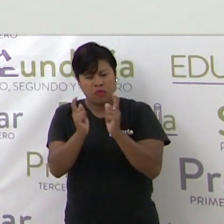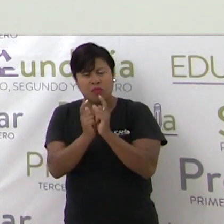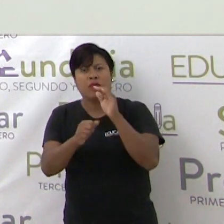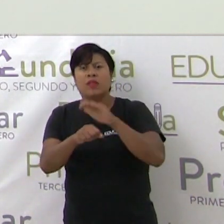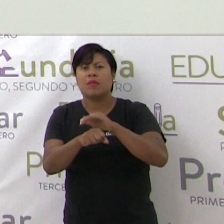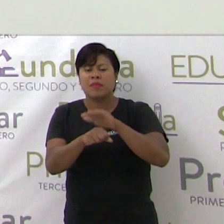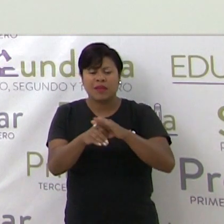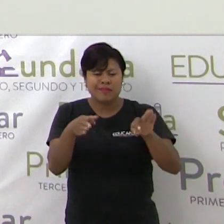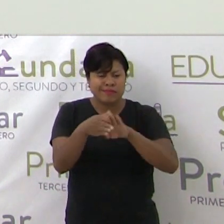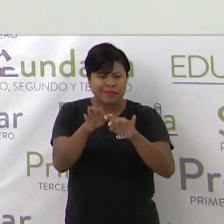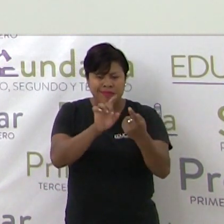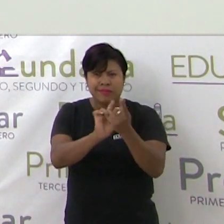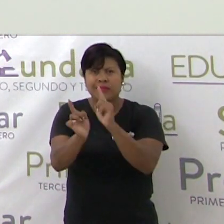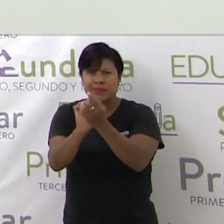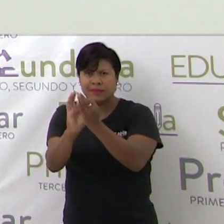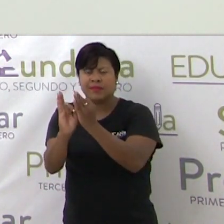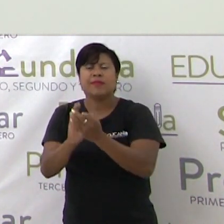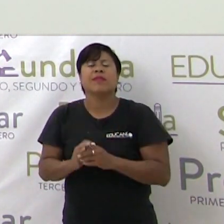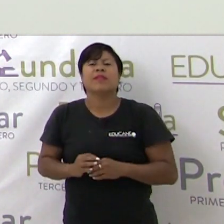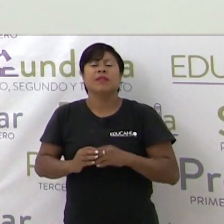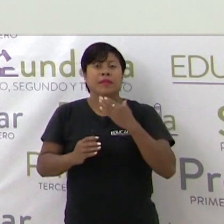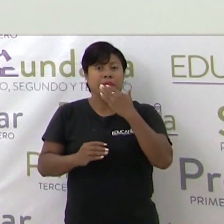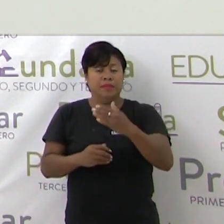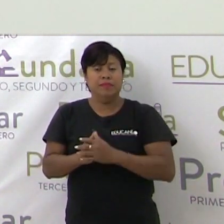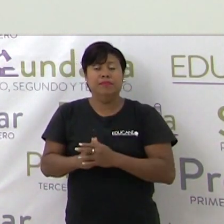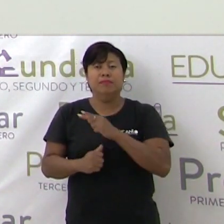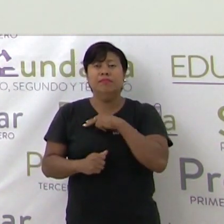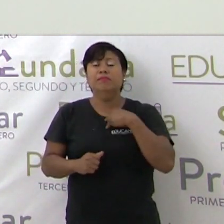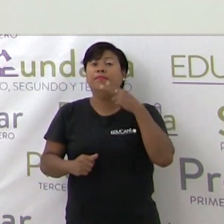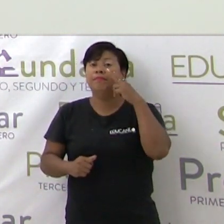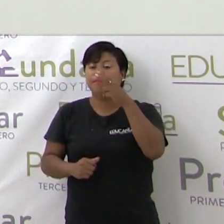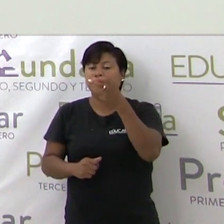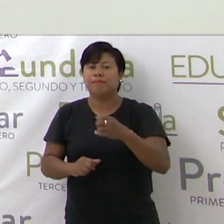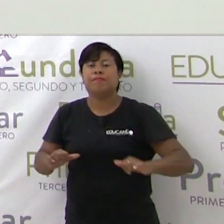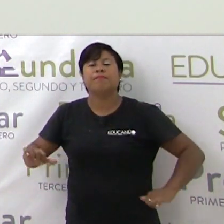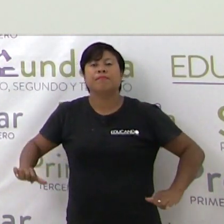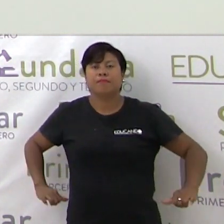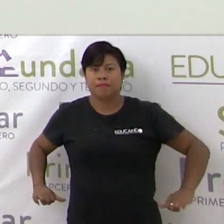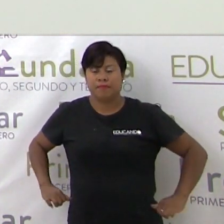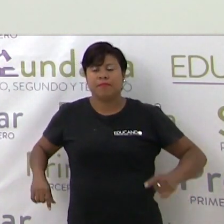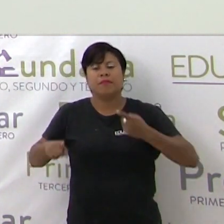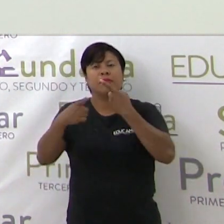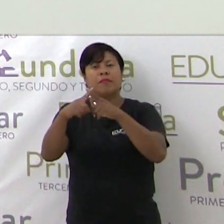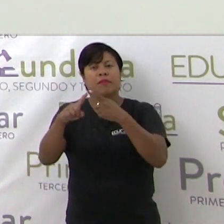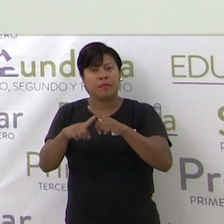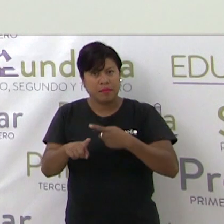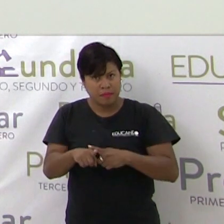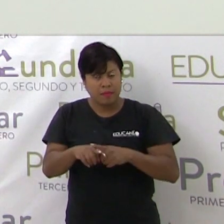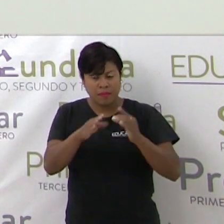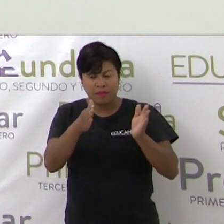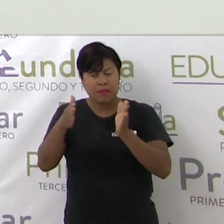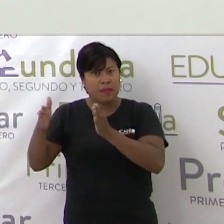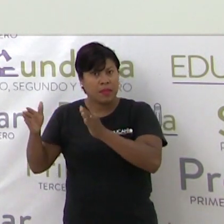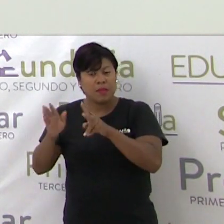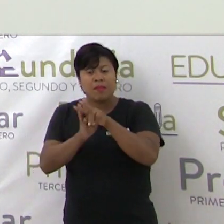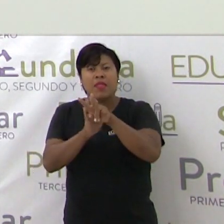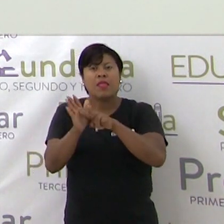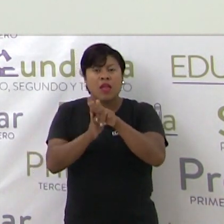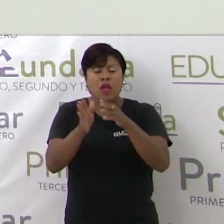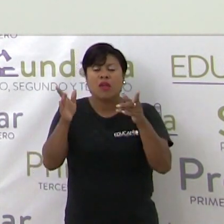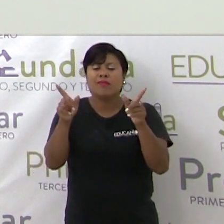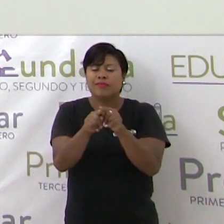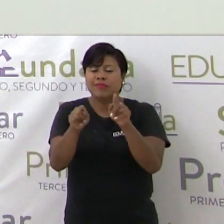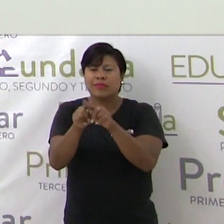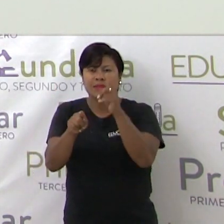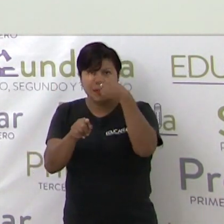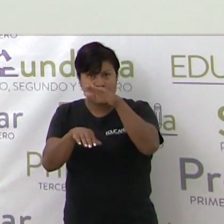amigos más cercanos. Muy bien, vamos a estar viendo para esta actividad diferentes cápsulas o videos muy pequeños para que les